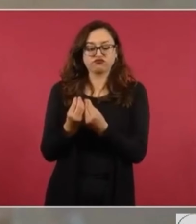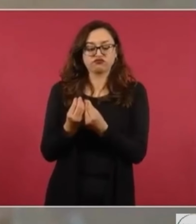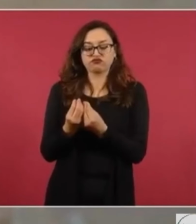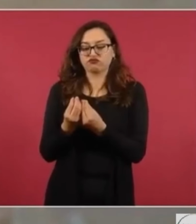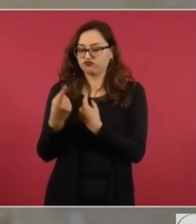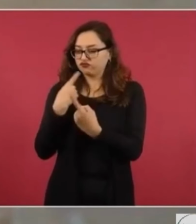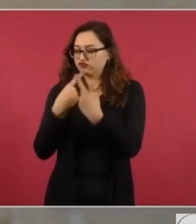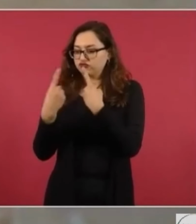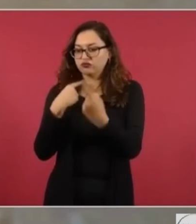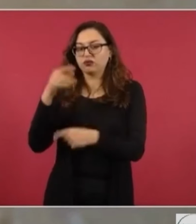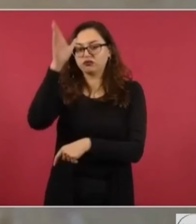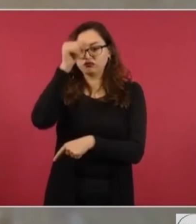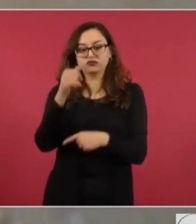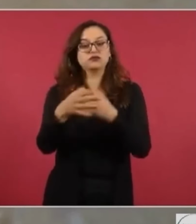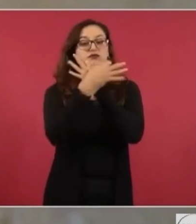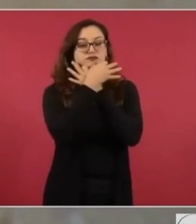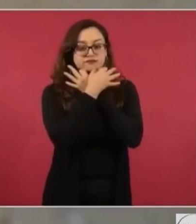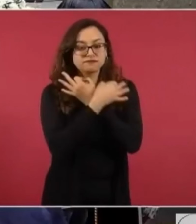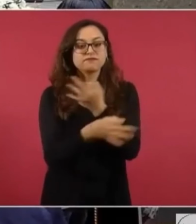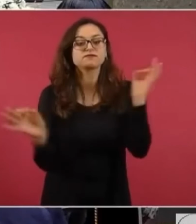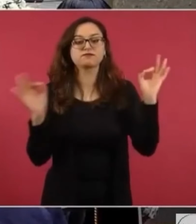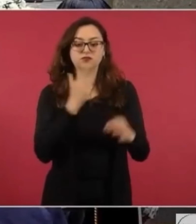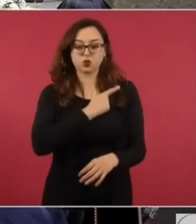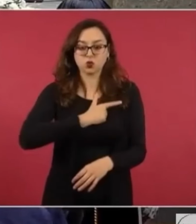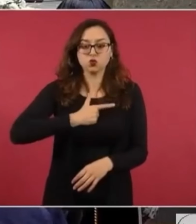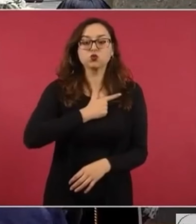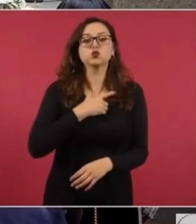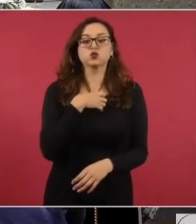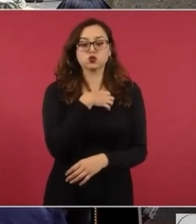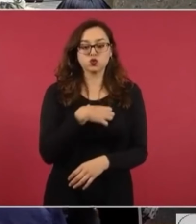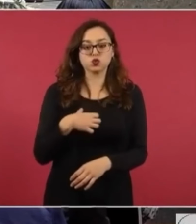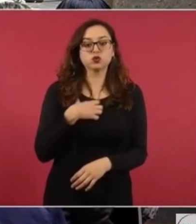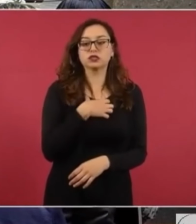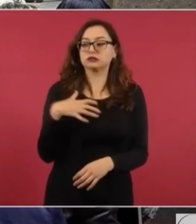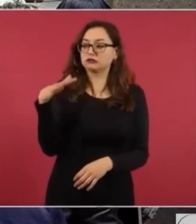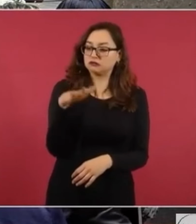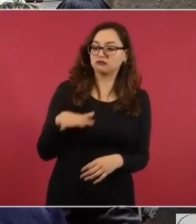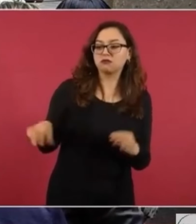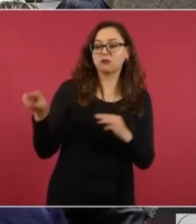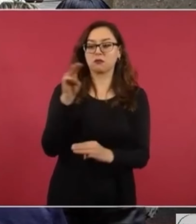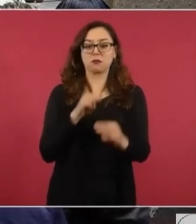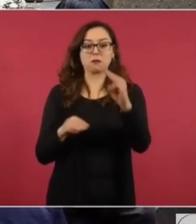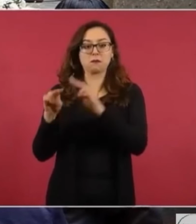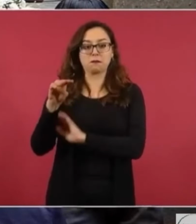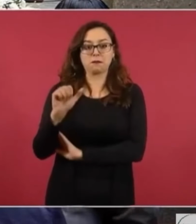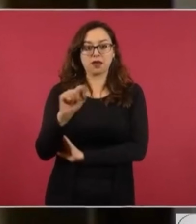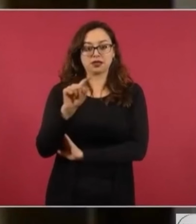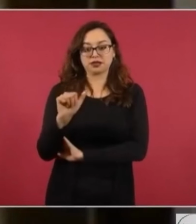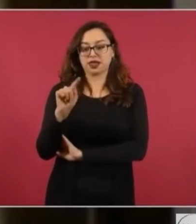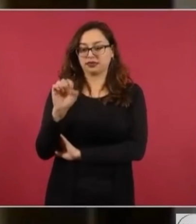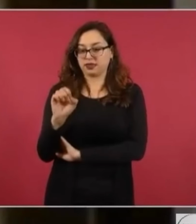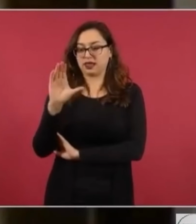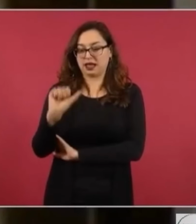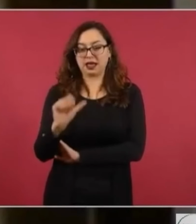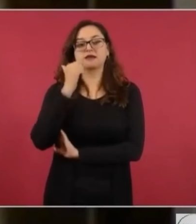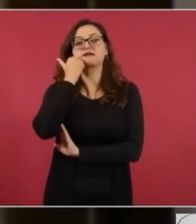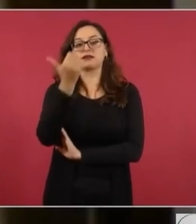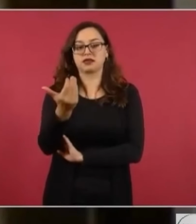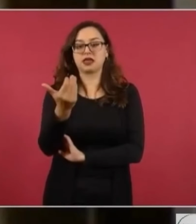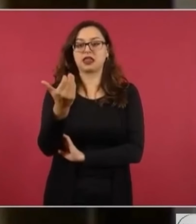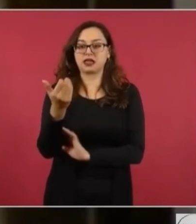declarar su entusiasmo y su interés de que la Sierra Mazateca lleve el nombre de